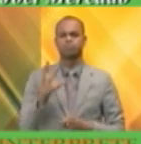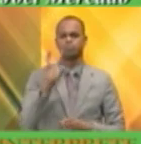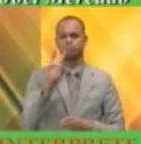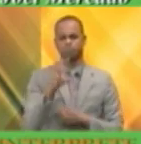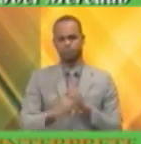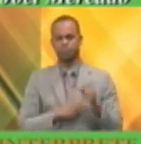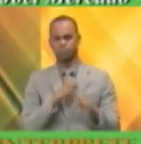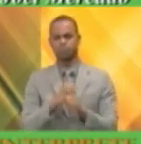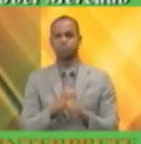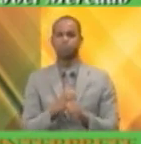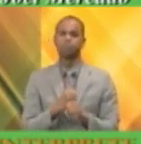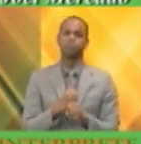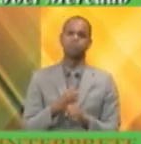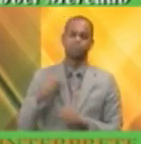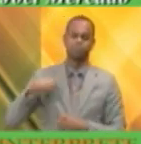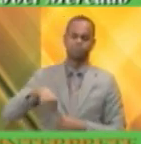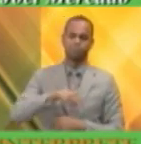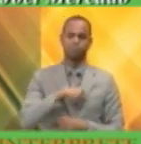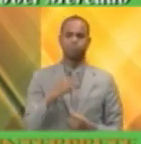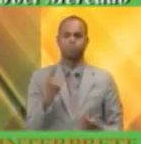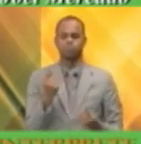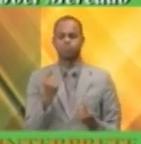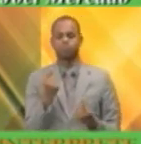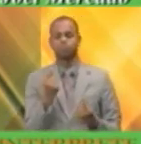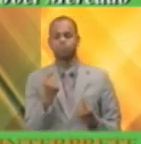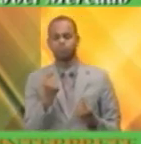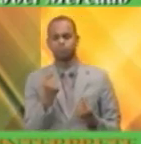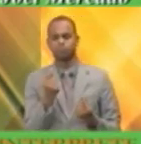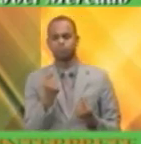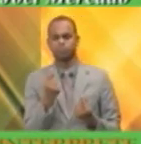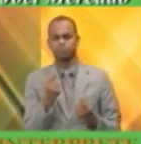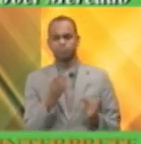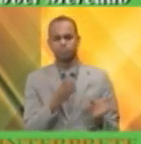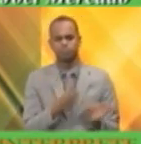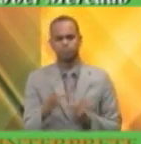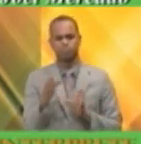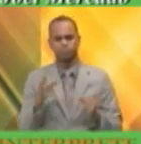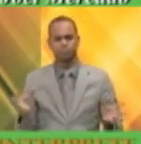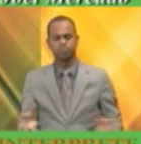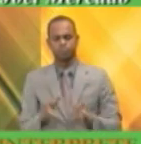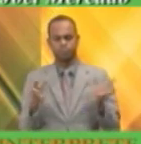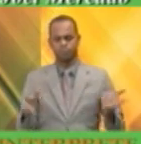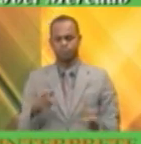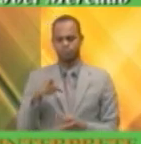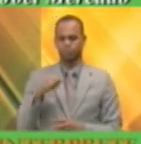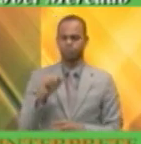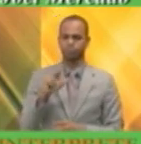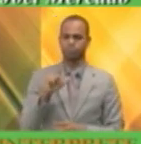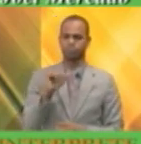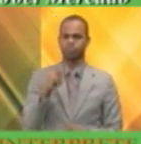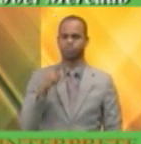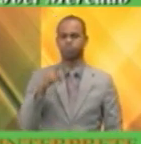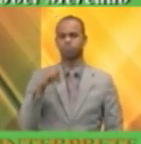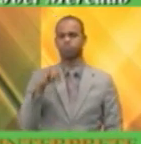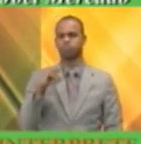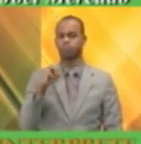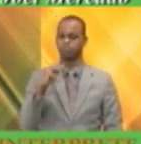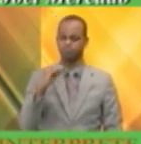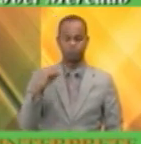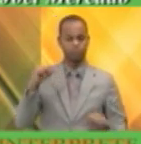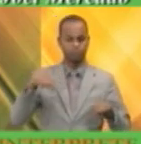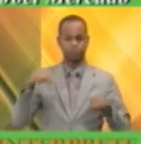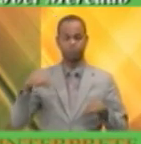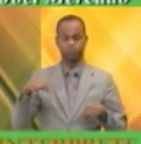6 años que nosotros estamos promoviendo el paralimpismo en nuestro país, con muy buena